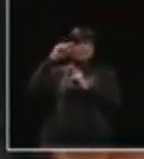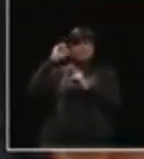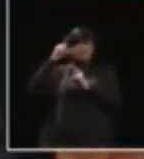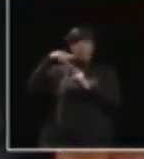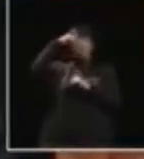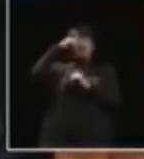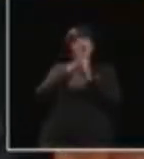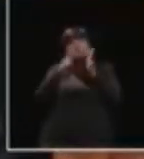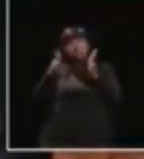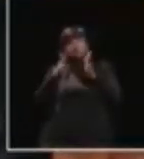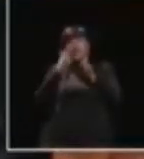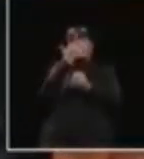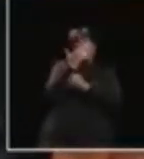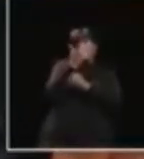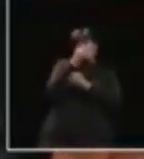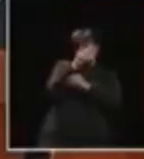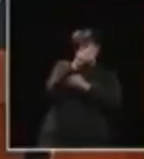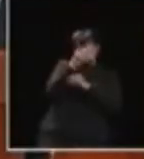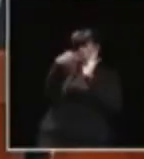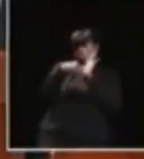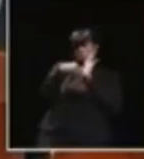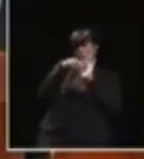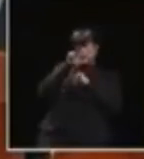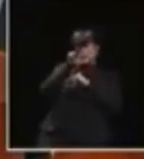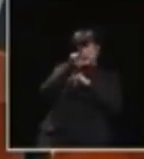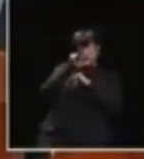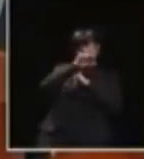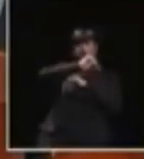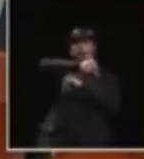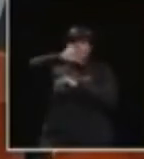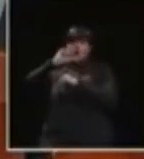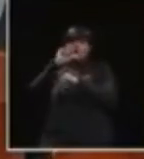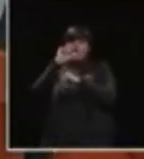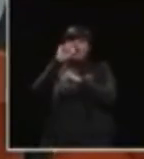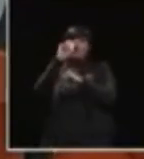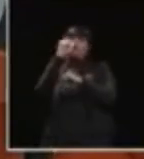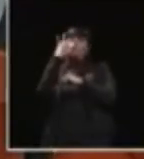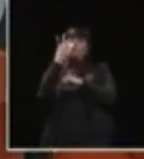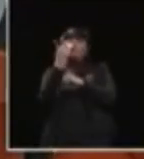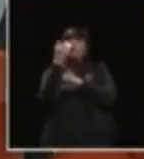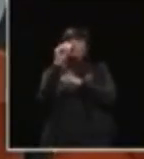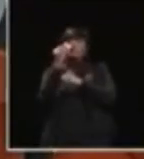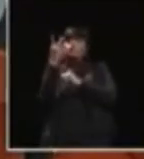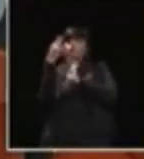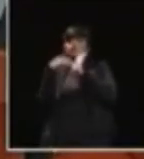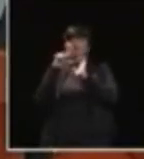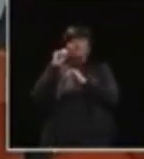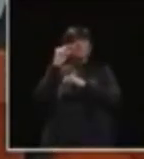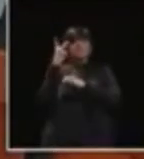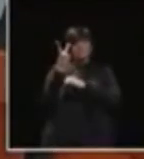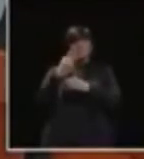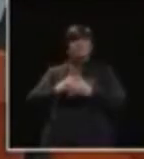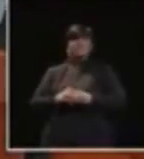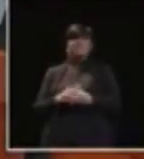periodo del 5 de diciembre de 2018 al 4 de octubre de 2024.